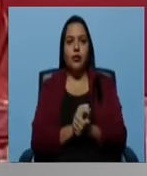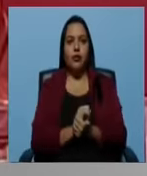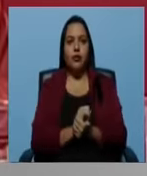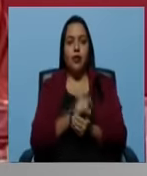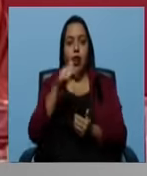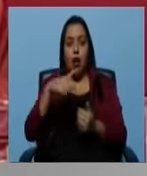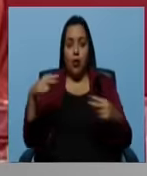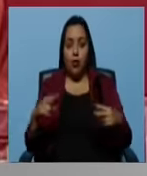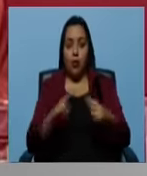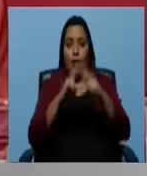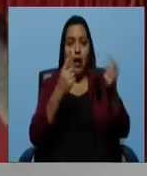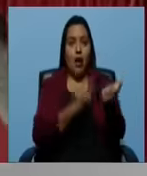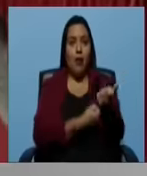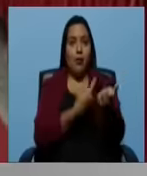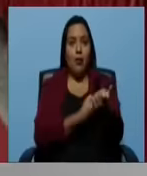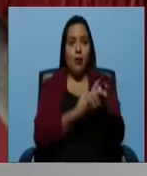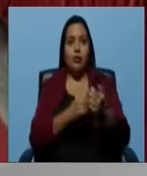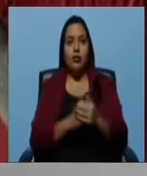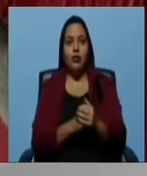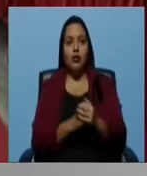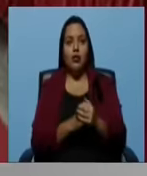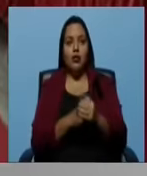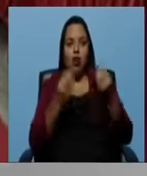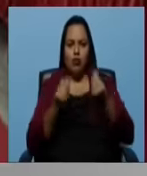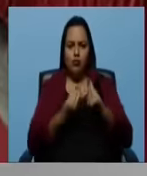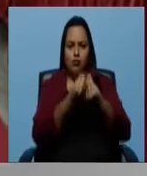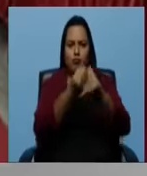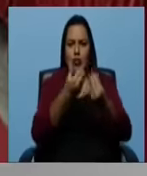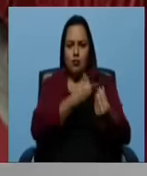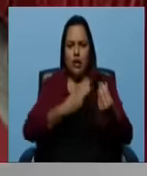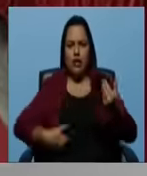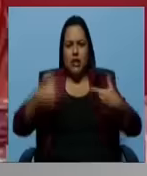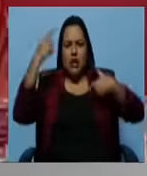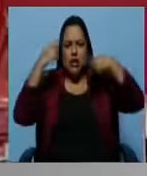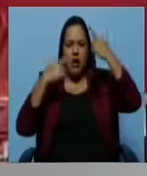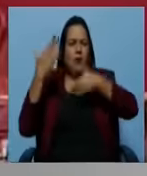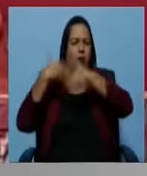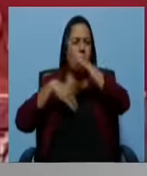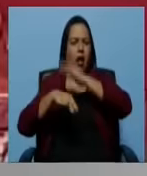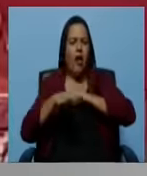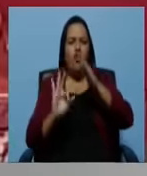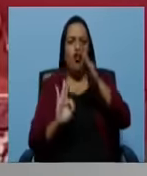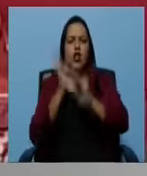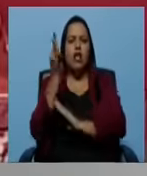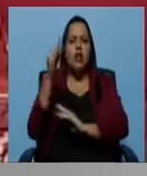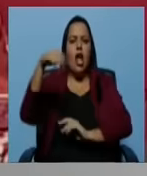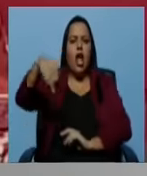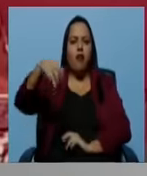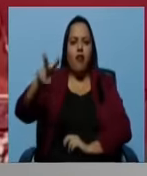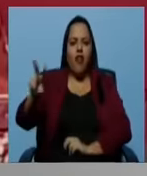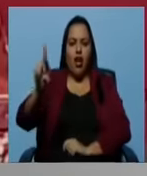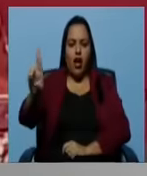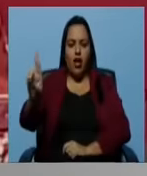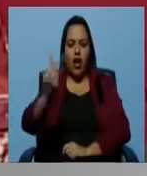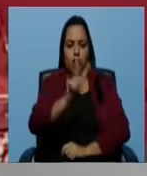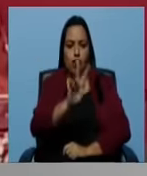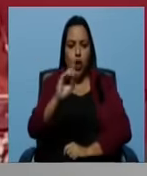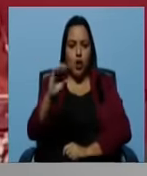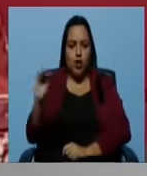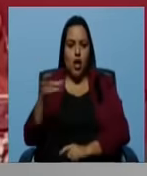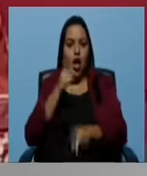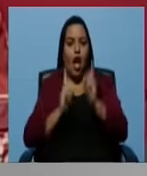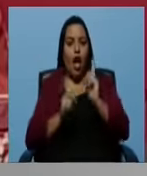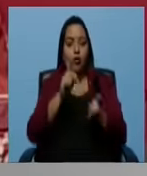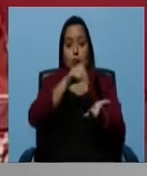hermanos y hermanas que acompañaron al comandante Chávez allá en la fundación del MBR 200, están aquí presentes algunos de ellos.